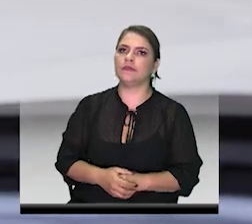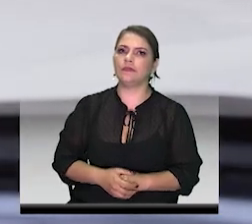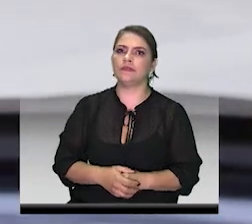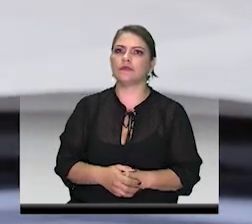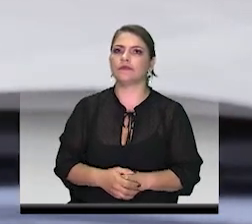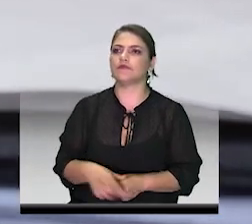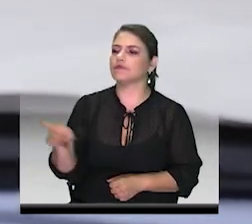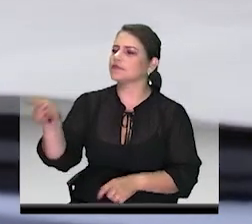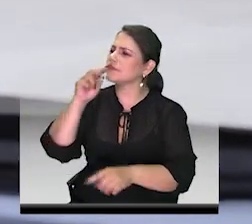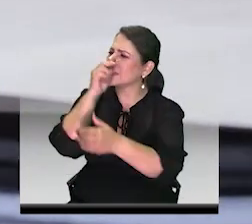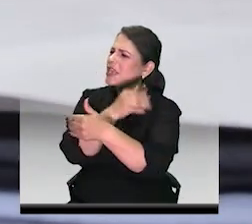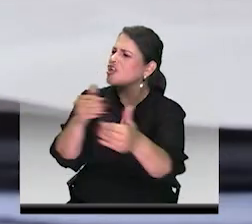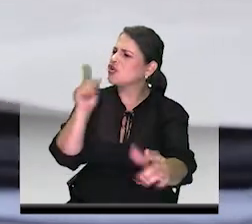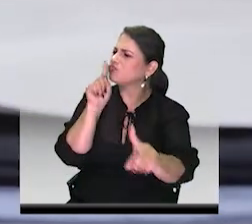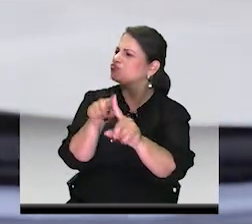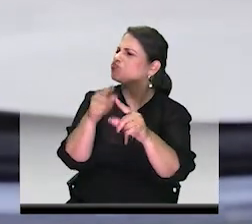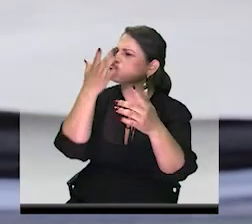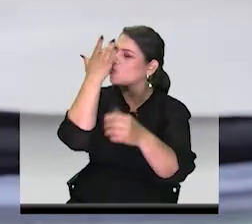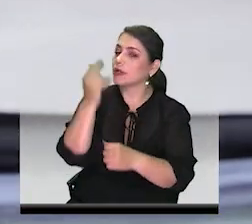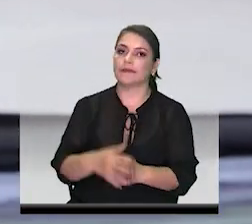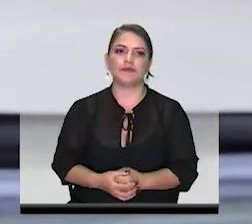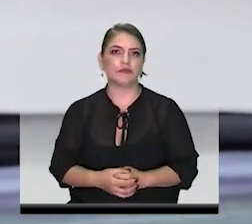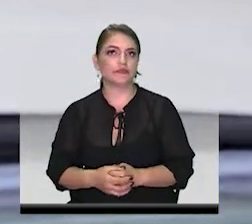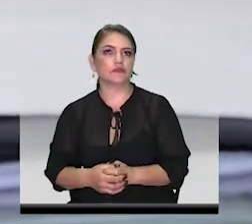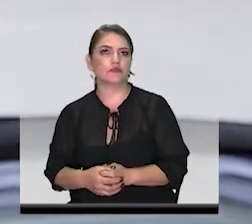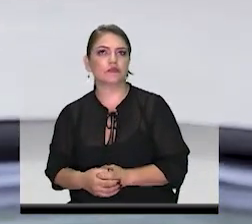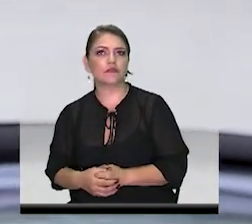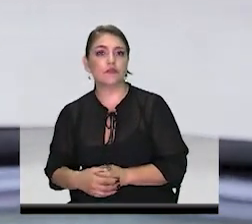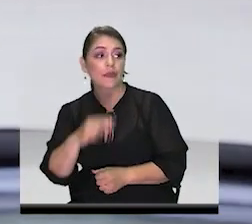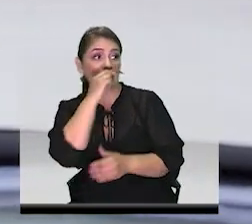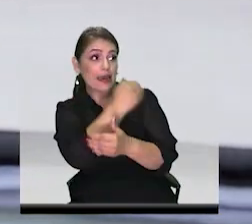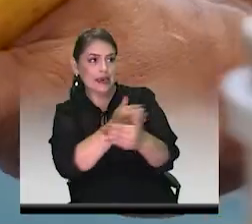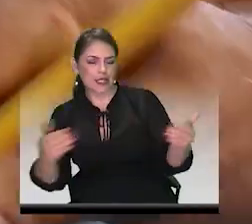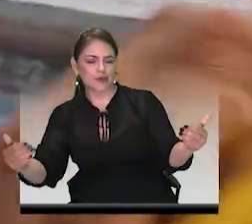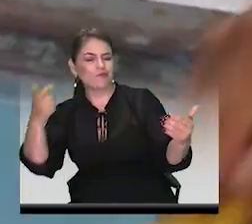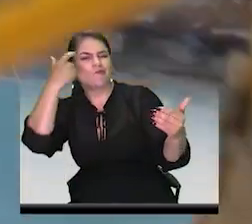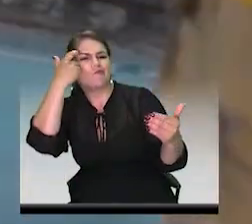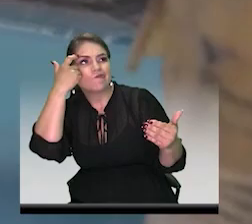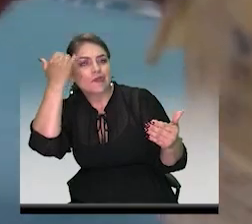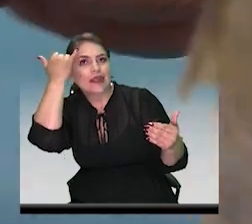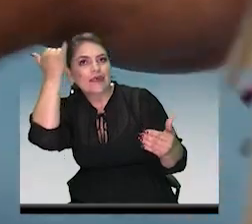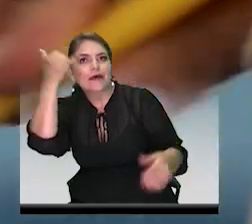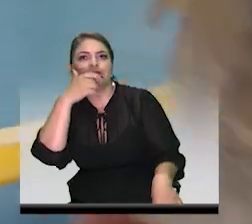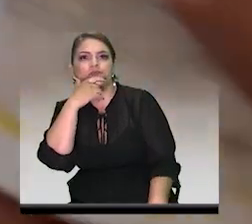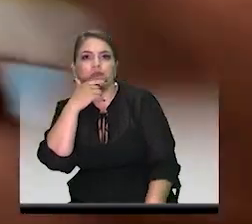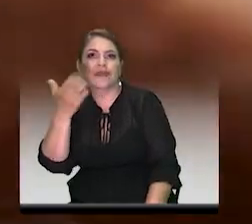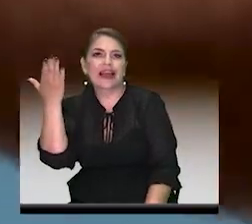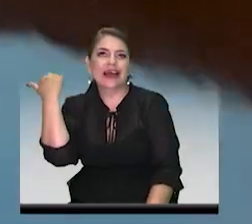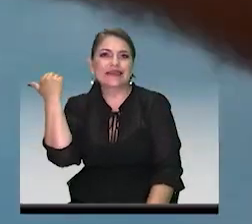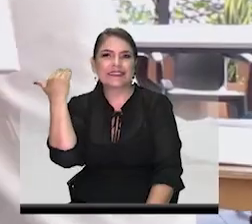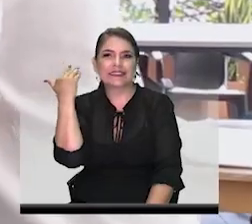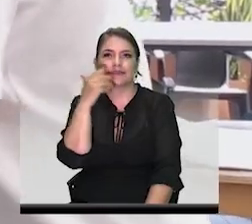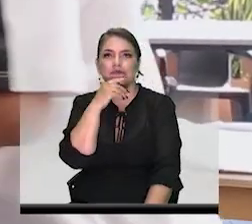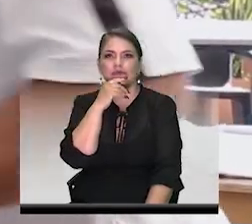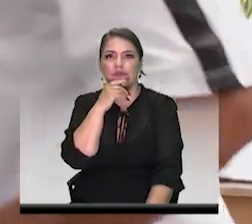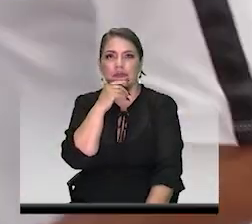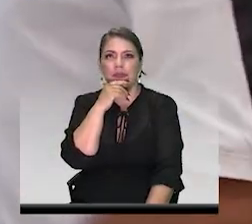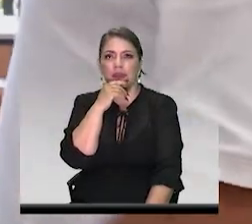de niños? ¿Por qué nos enfocamos en prendas de niños? Básicamente desde muy temprana edad, cuando la empresa nació,